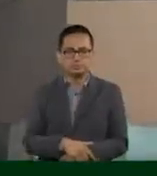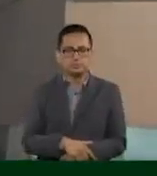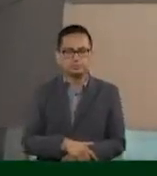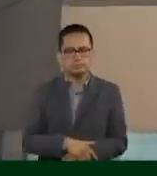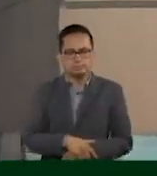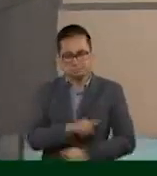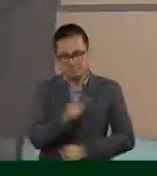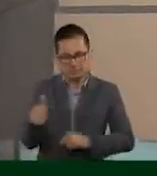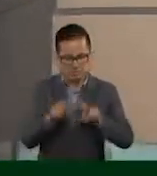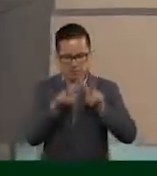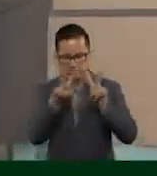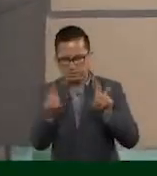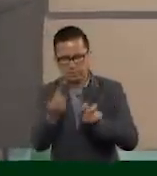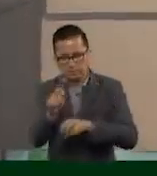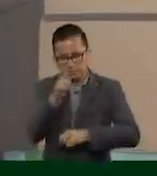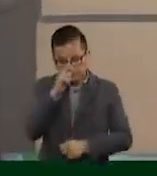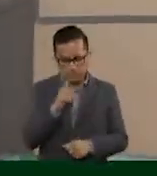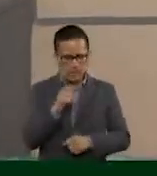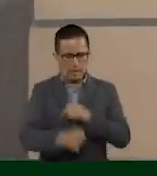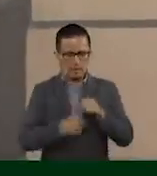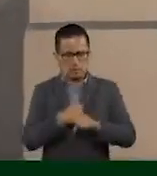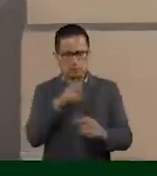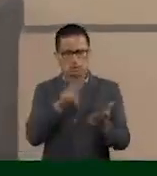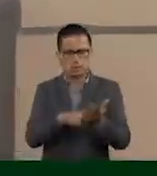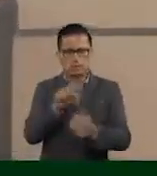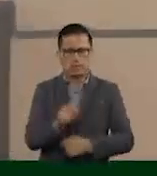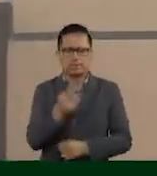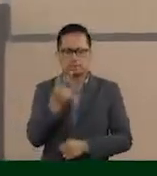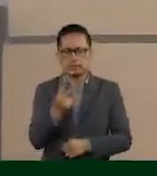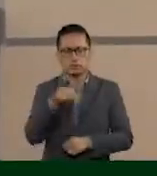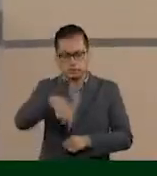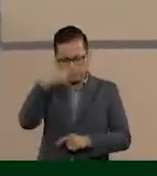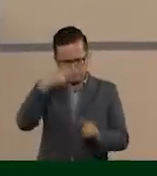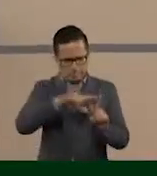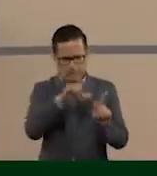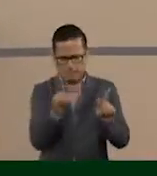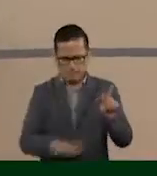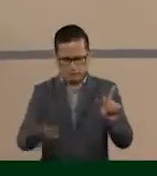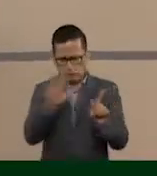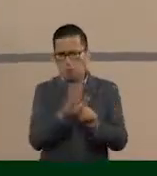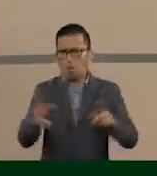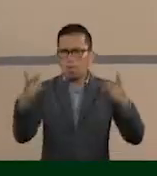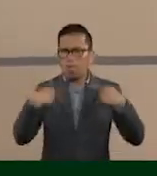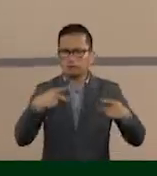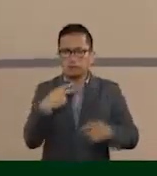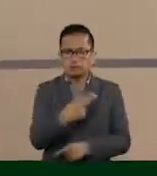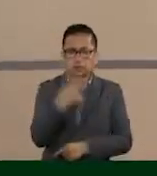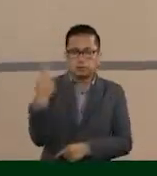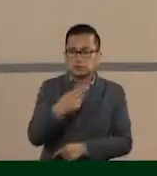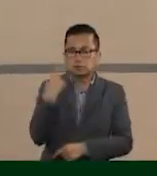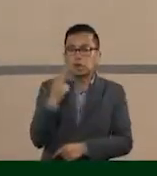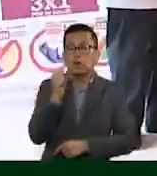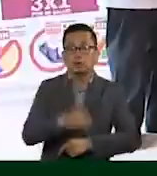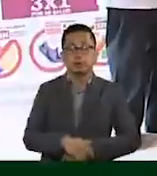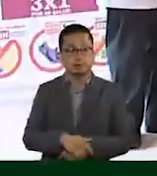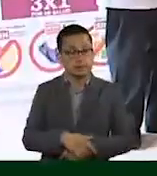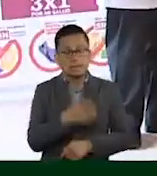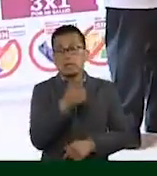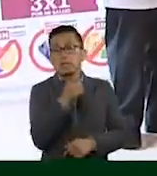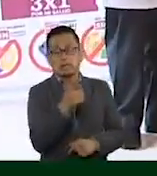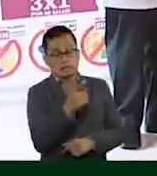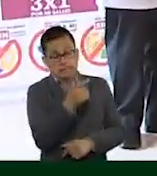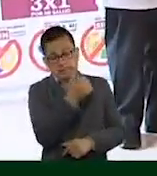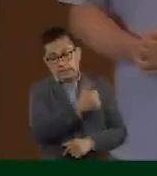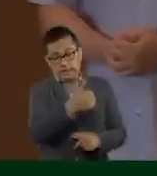Le damos un giro a la información porque en 2022 la tasa de mortalidad en México por suicidios fue de 7.4 defunciones